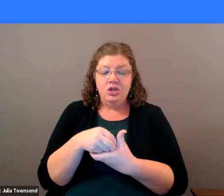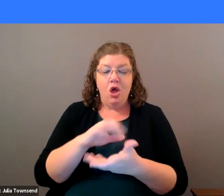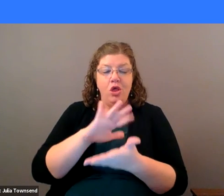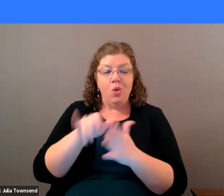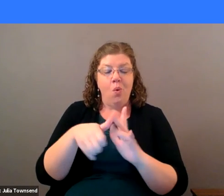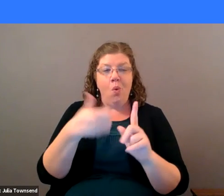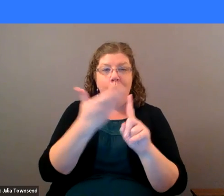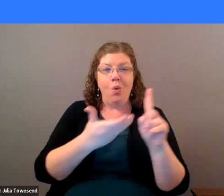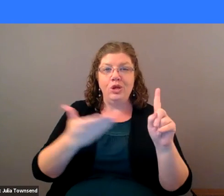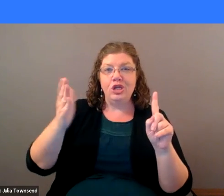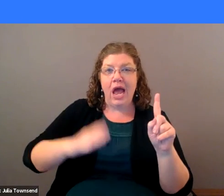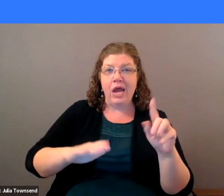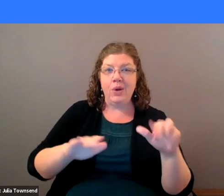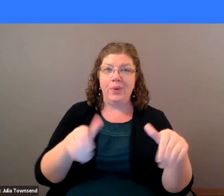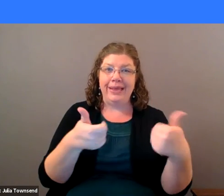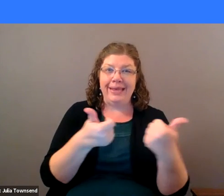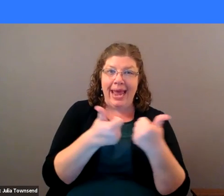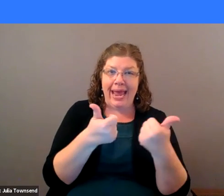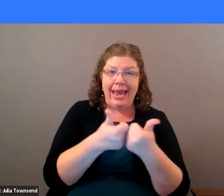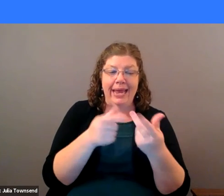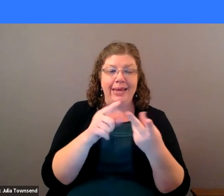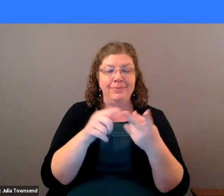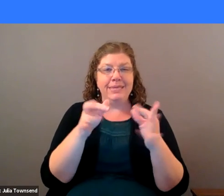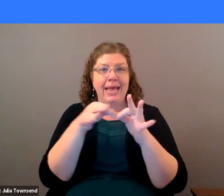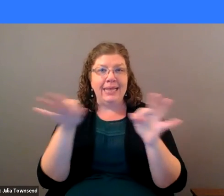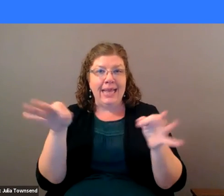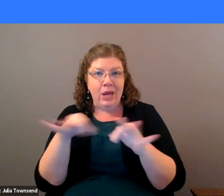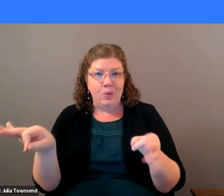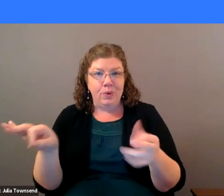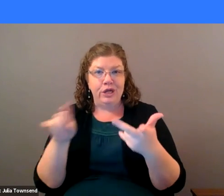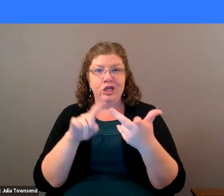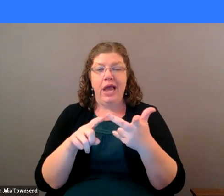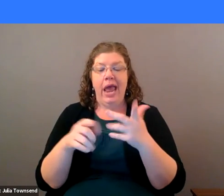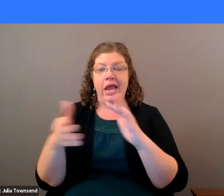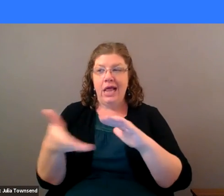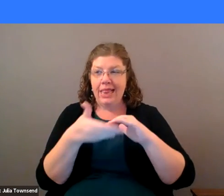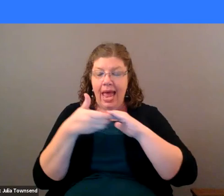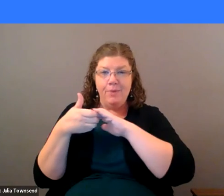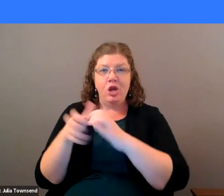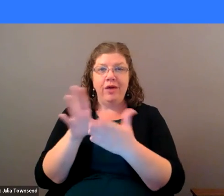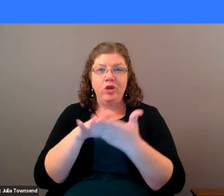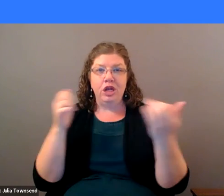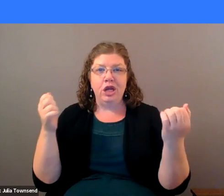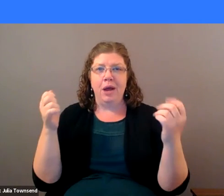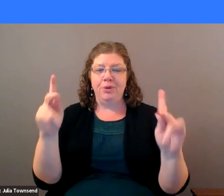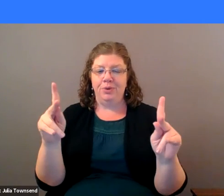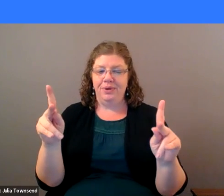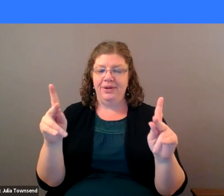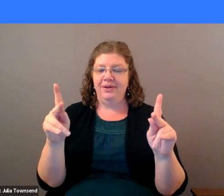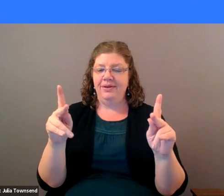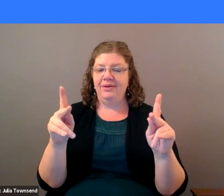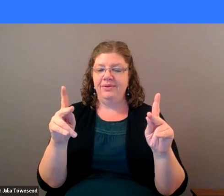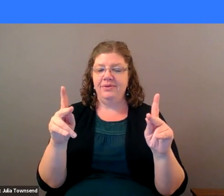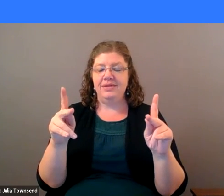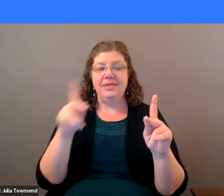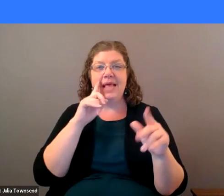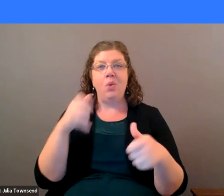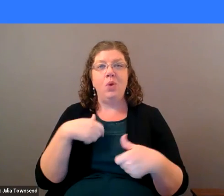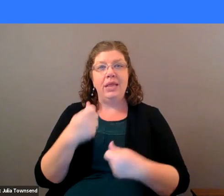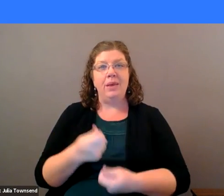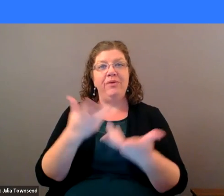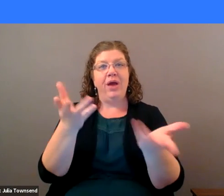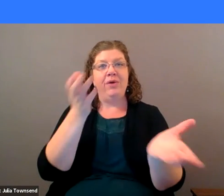pueda participar con juegos, rutinas de lenguaje, oportunidades colaborativas para poder tener